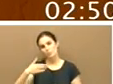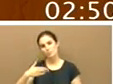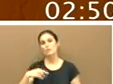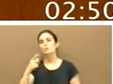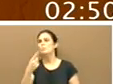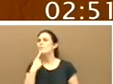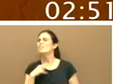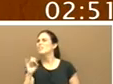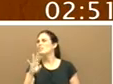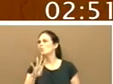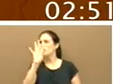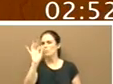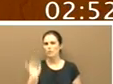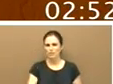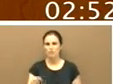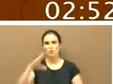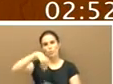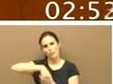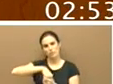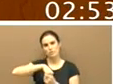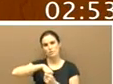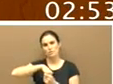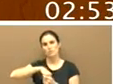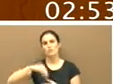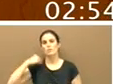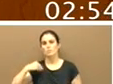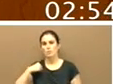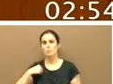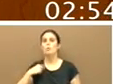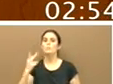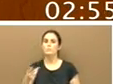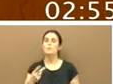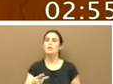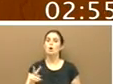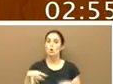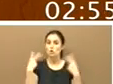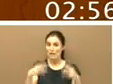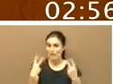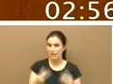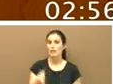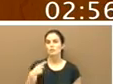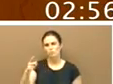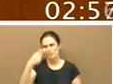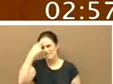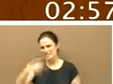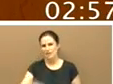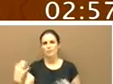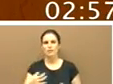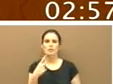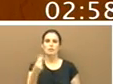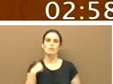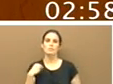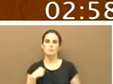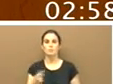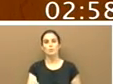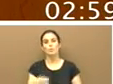del 14% incluyendo en ese peso la hostelería y ustedes deberían conocer ya a estas alturas que no deben